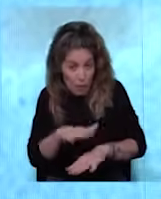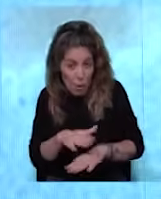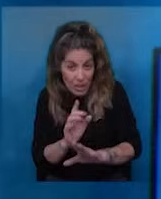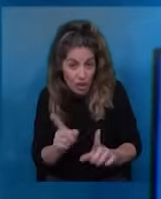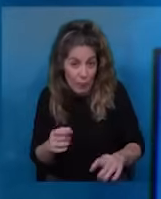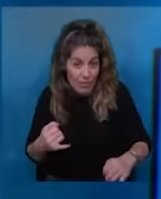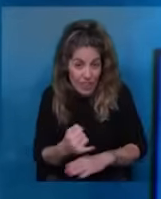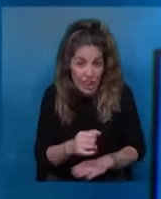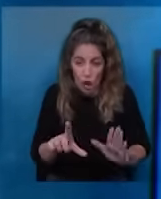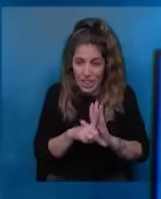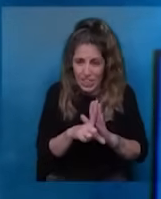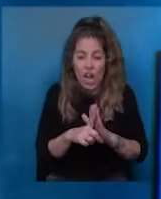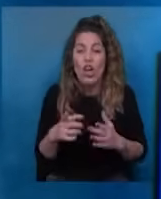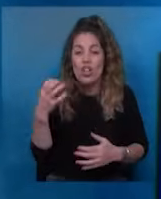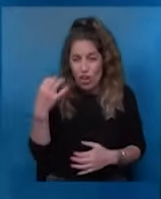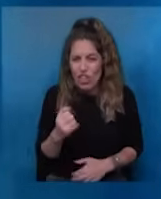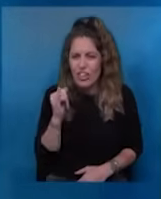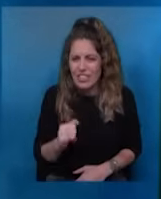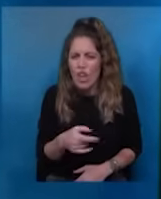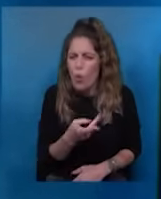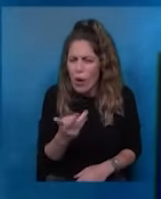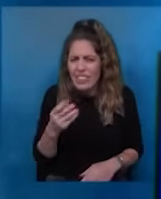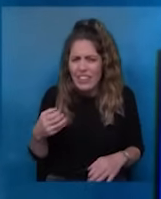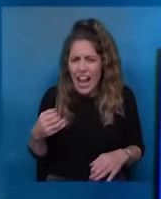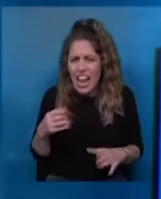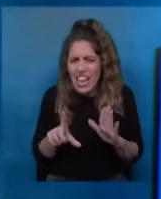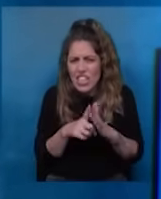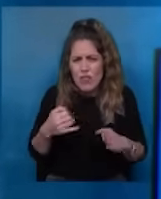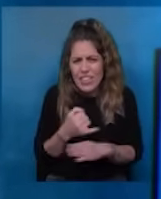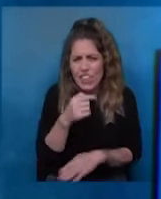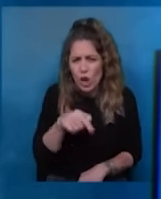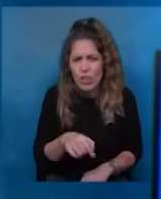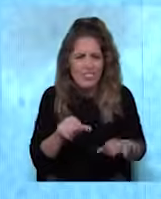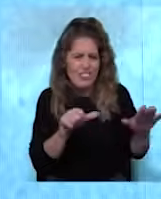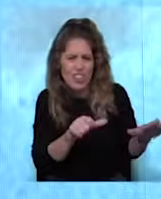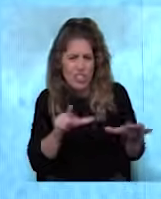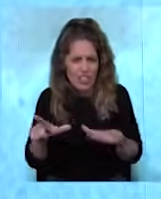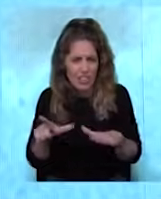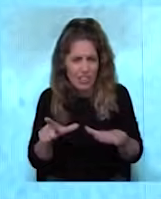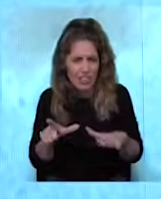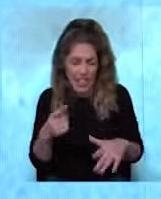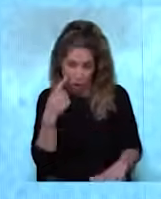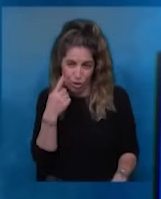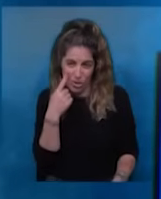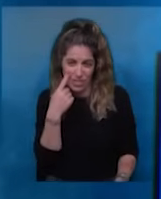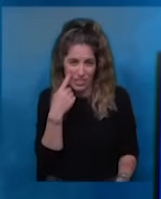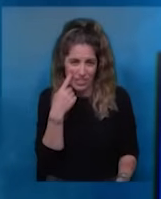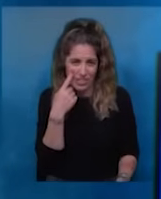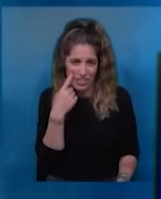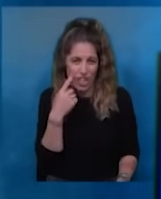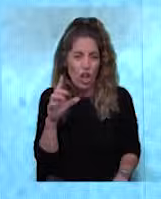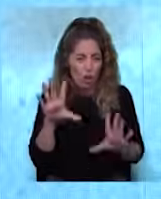infringiendo ley yo creo que ahora estoy infringiendo Cuántas leyes infringe hoy hoy creo que seis o siete Bueno pero las conocés